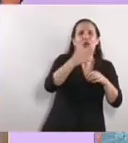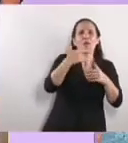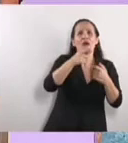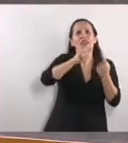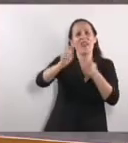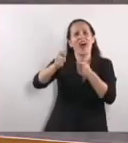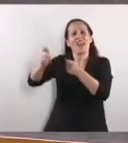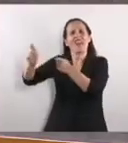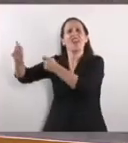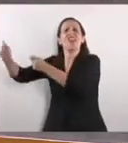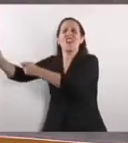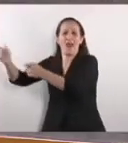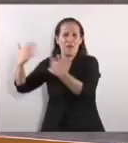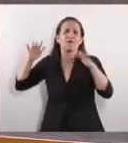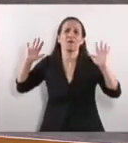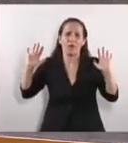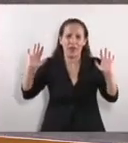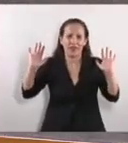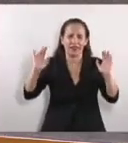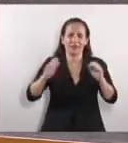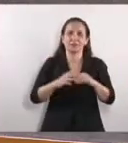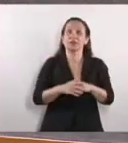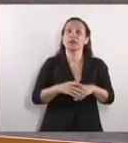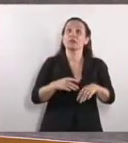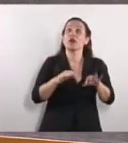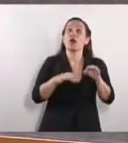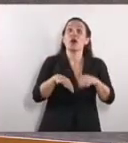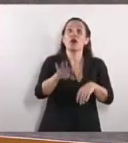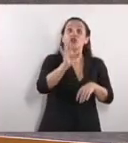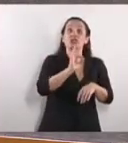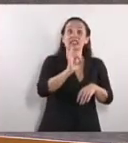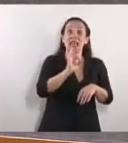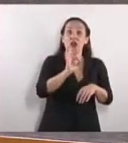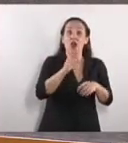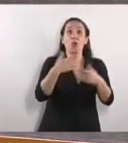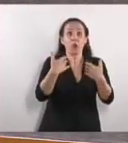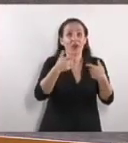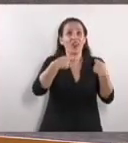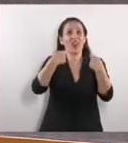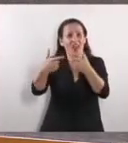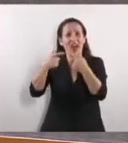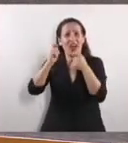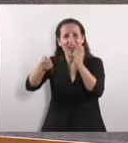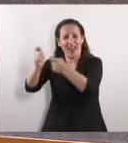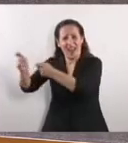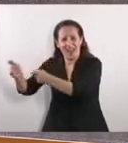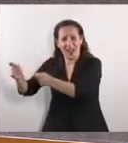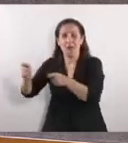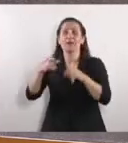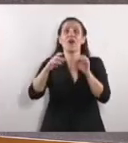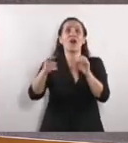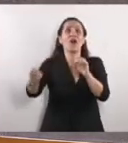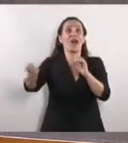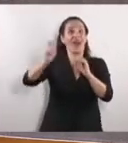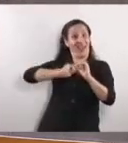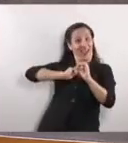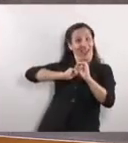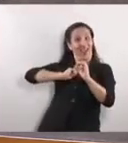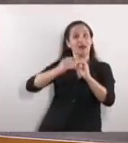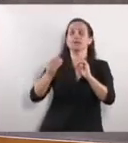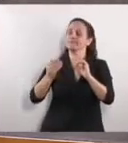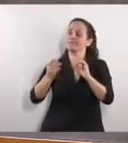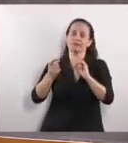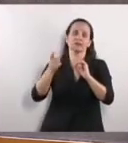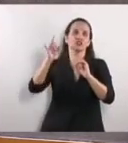0. El 0 va a poder recibir únicamente sangre de las personas que tengan grupo 0.